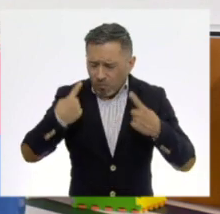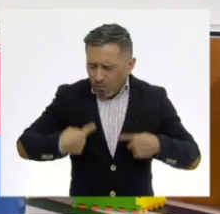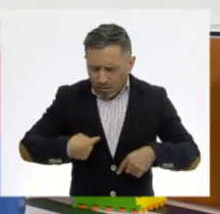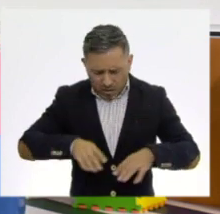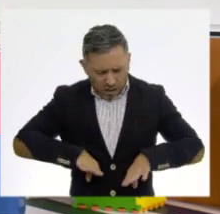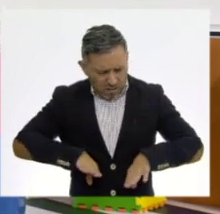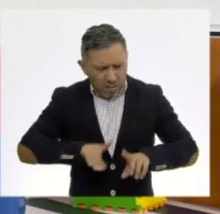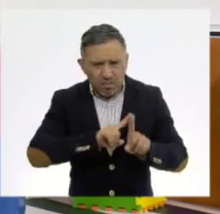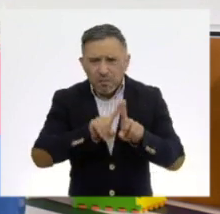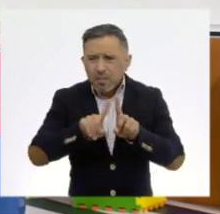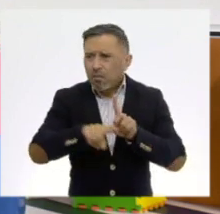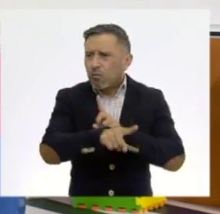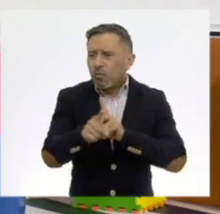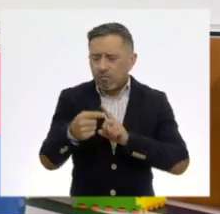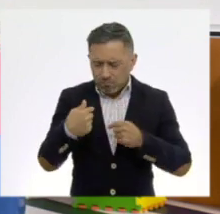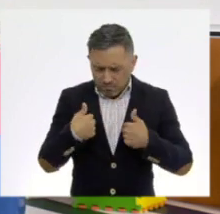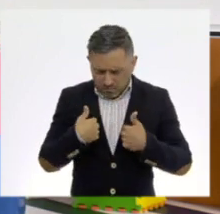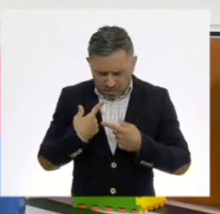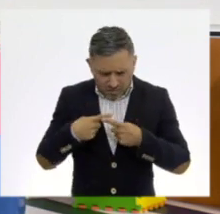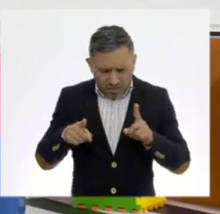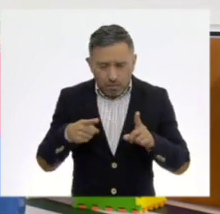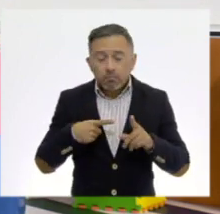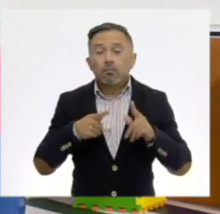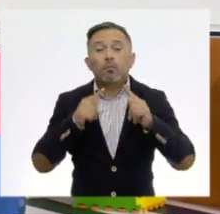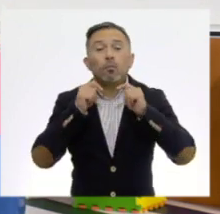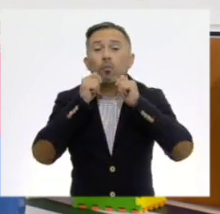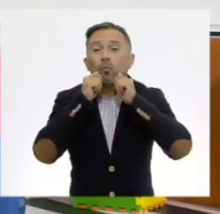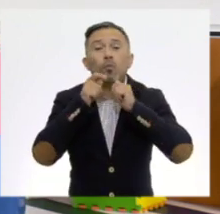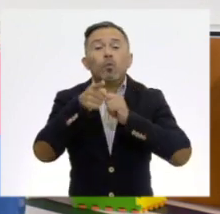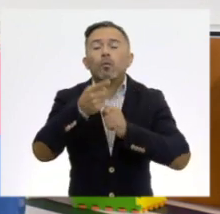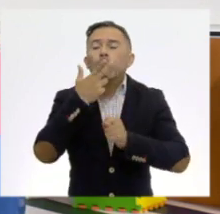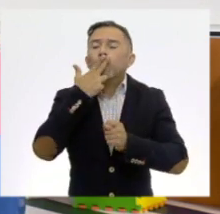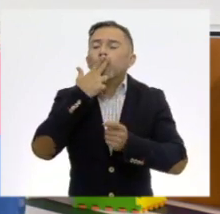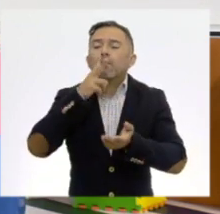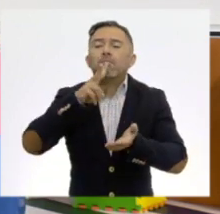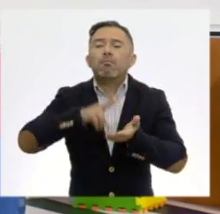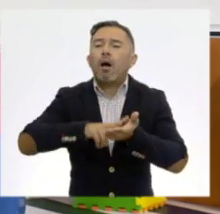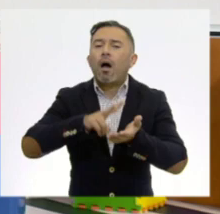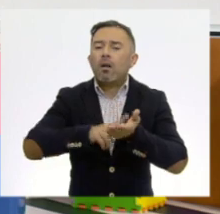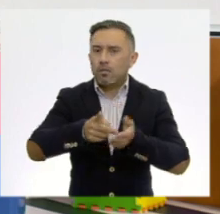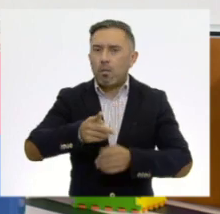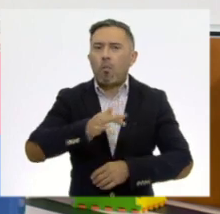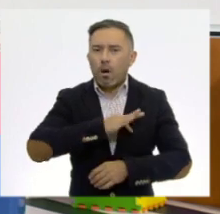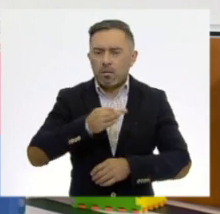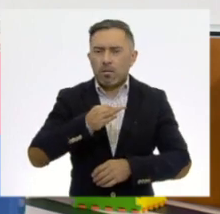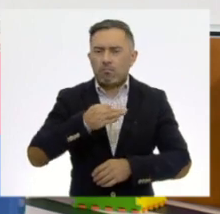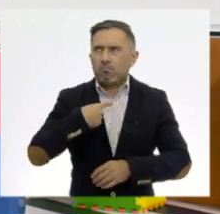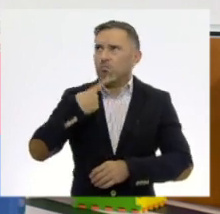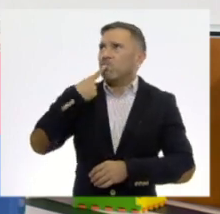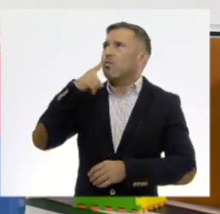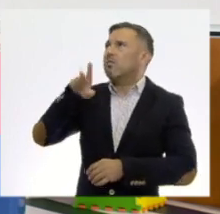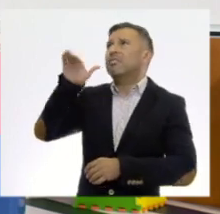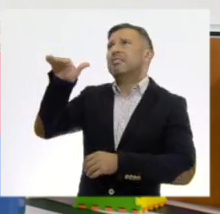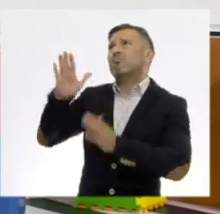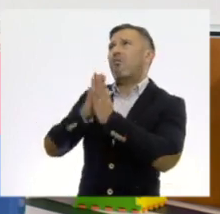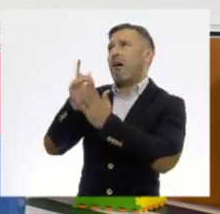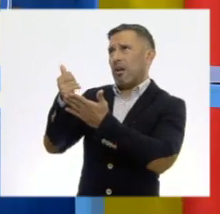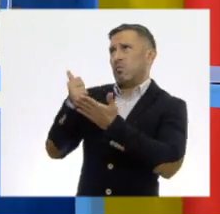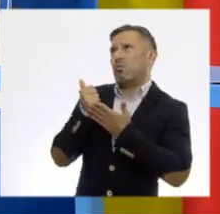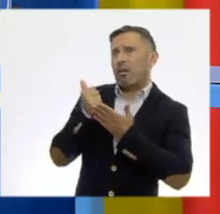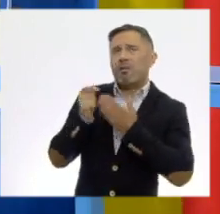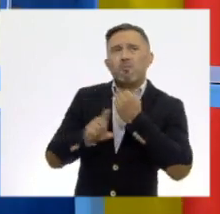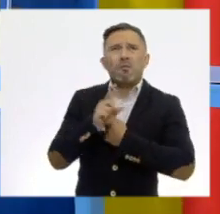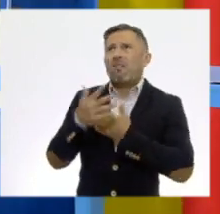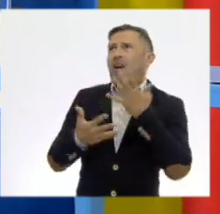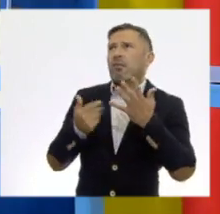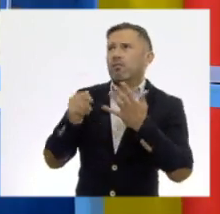otras personas, tú eres valioso y de esa manera debes defender y pedir ayuda para que no estés en peligro. Así es, creo que